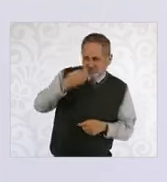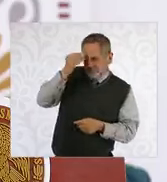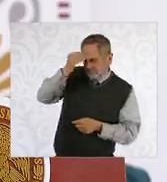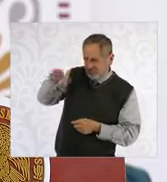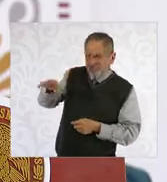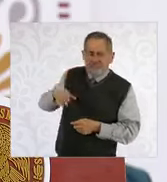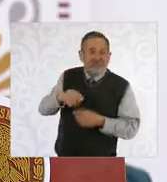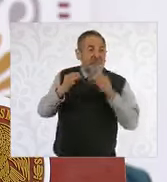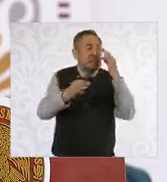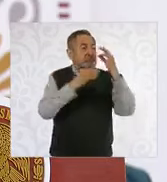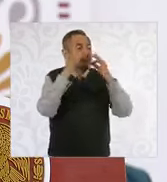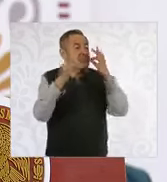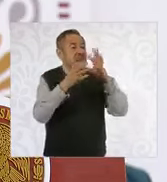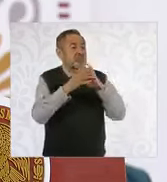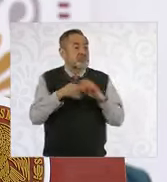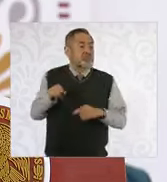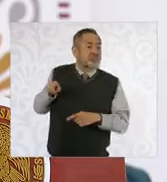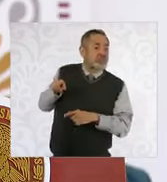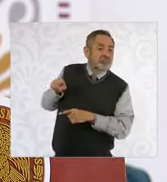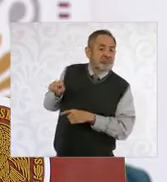de